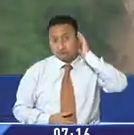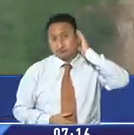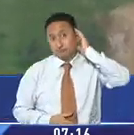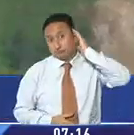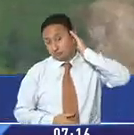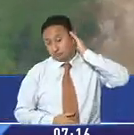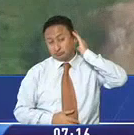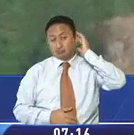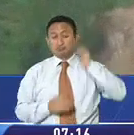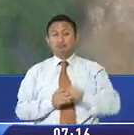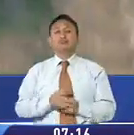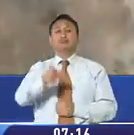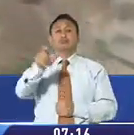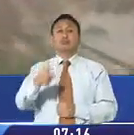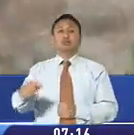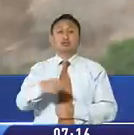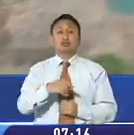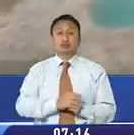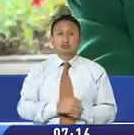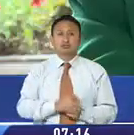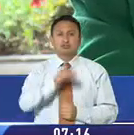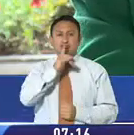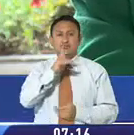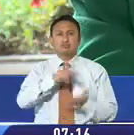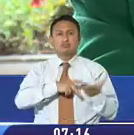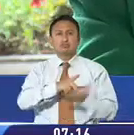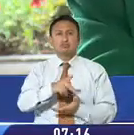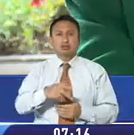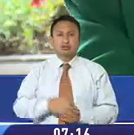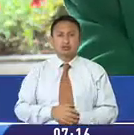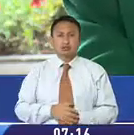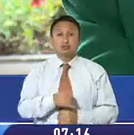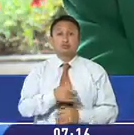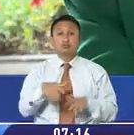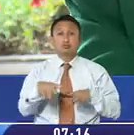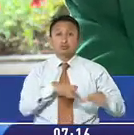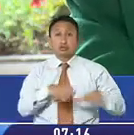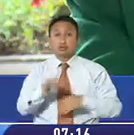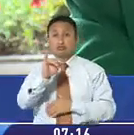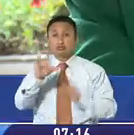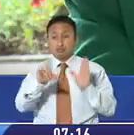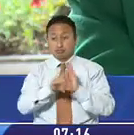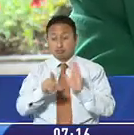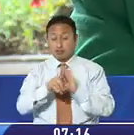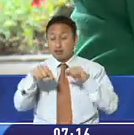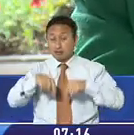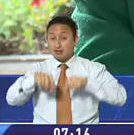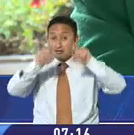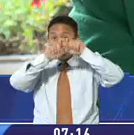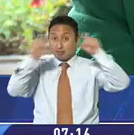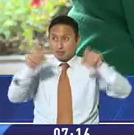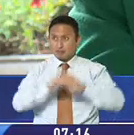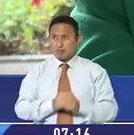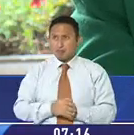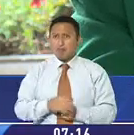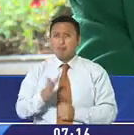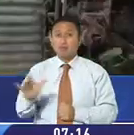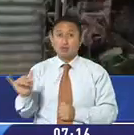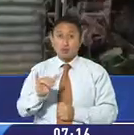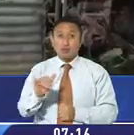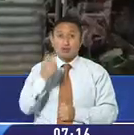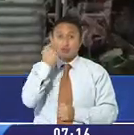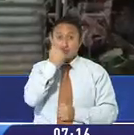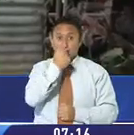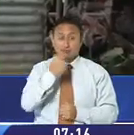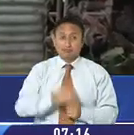quienes financian esta actividad ilegal. Y es una actividad empresarial equivalente al narcotráfico. Añadió